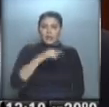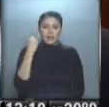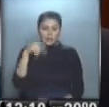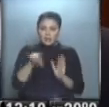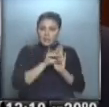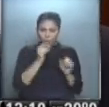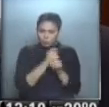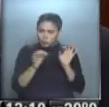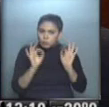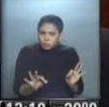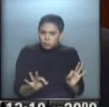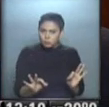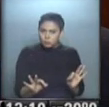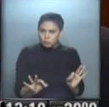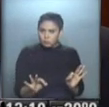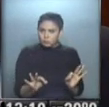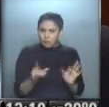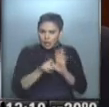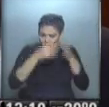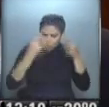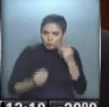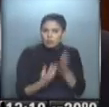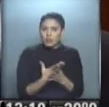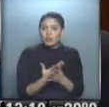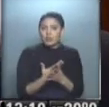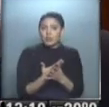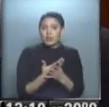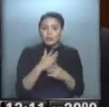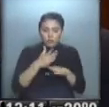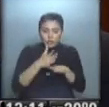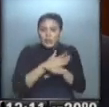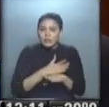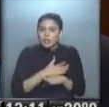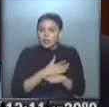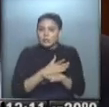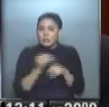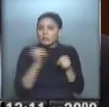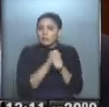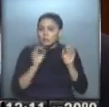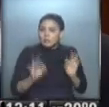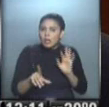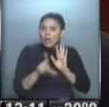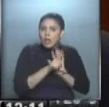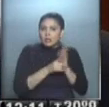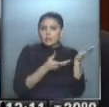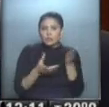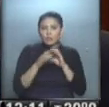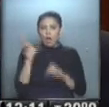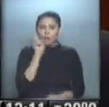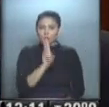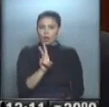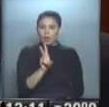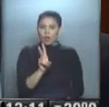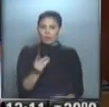este decreto, lo convalidó en ley, antes de ello sancionó la Ley de Servicios de